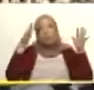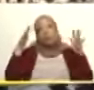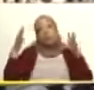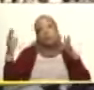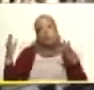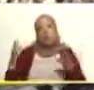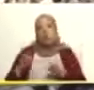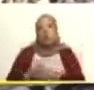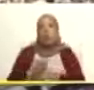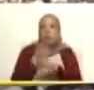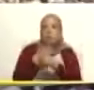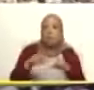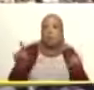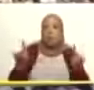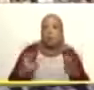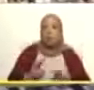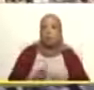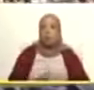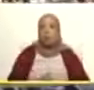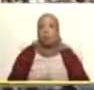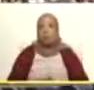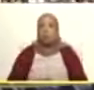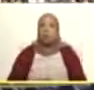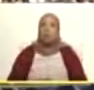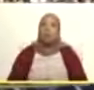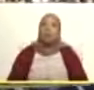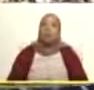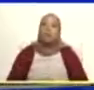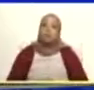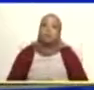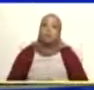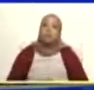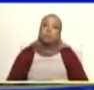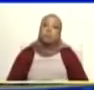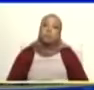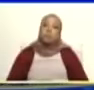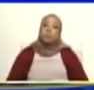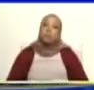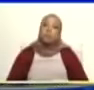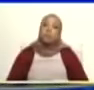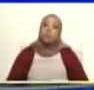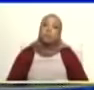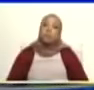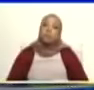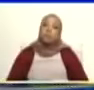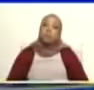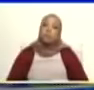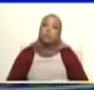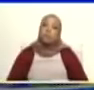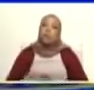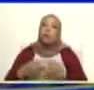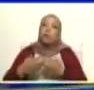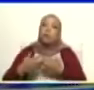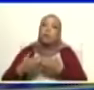Pero, como dice un amigo mío, que anda por ahí